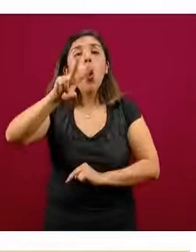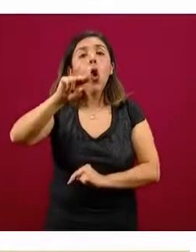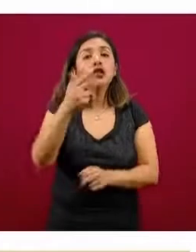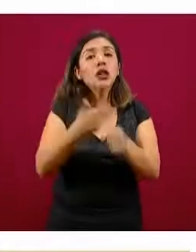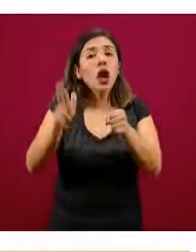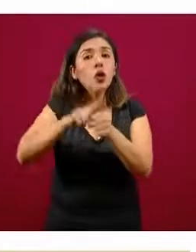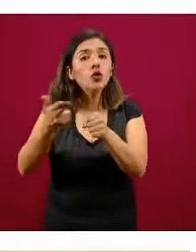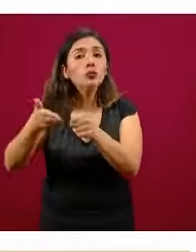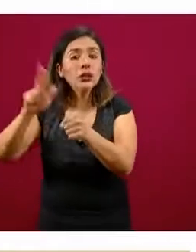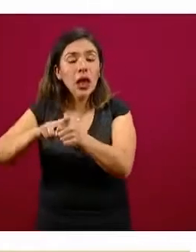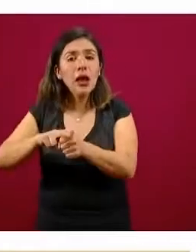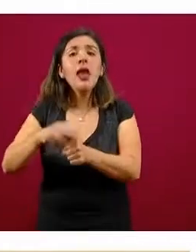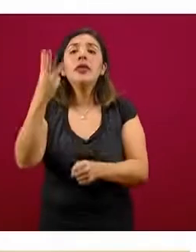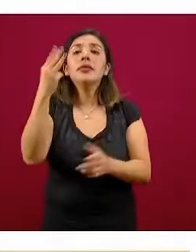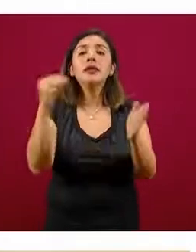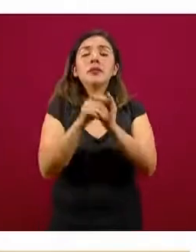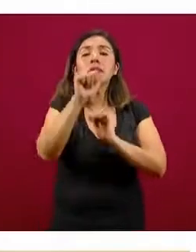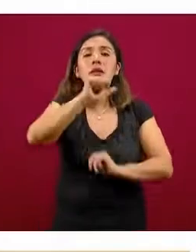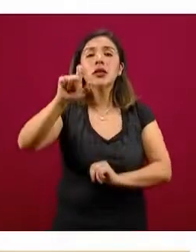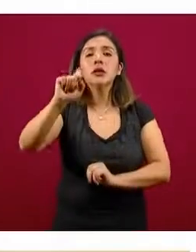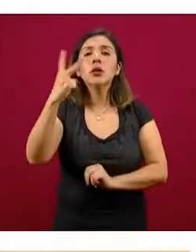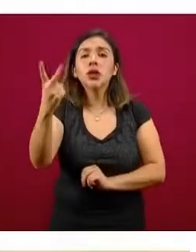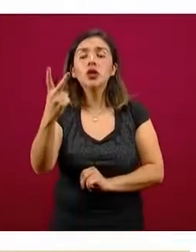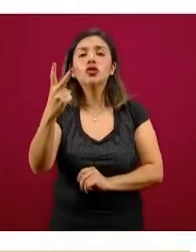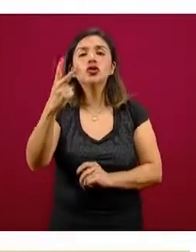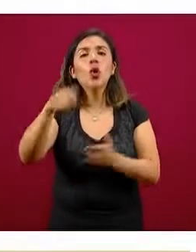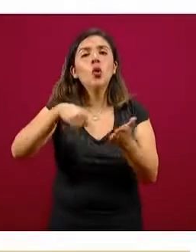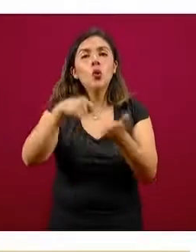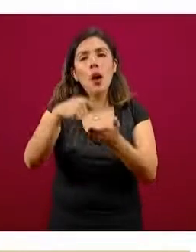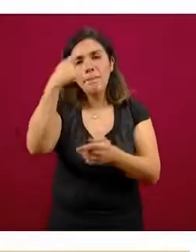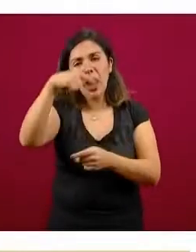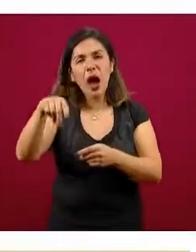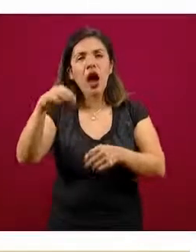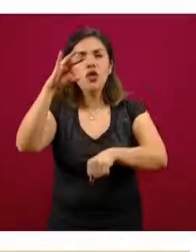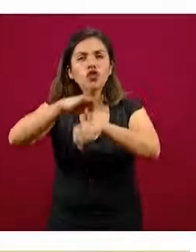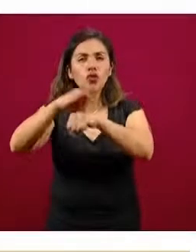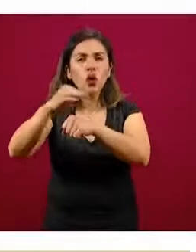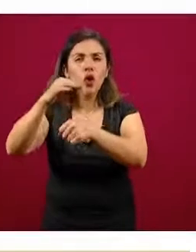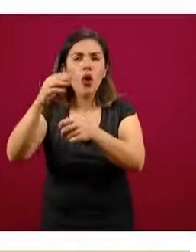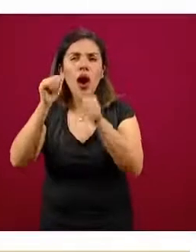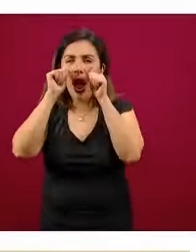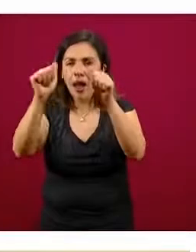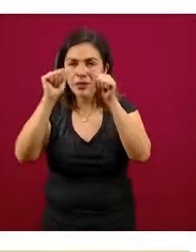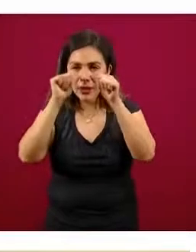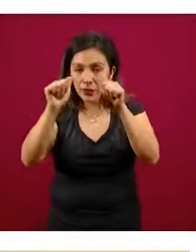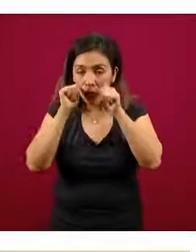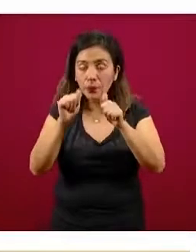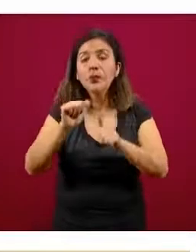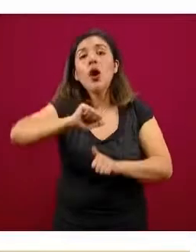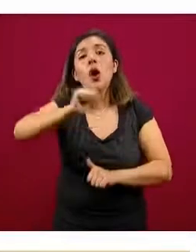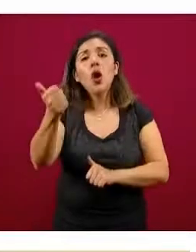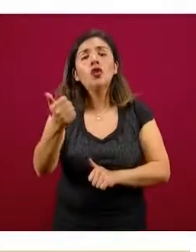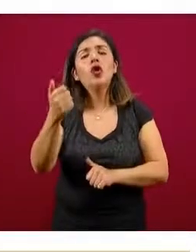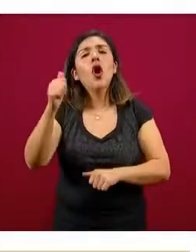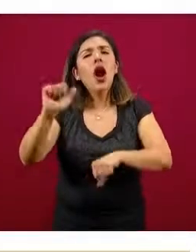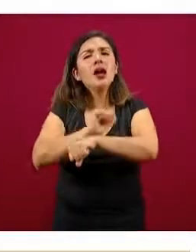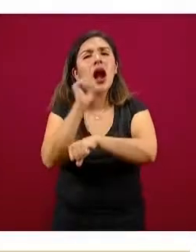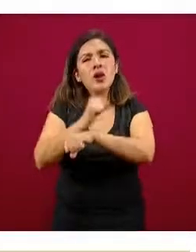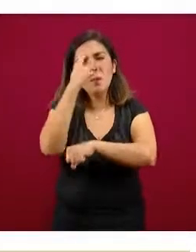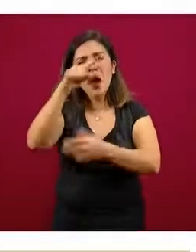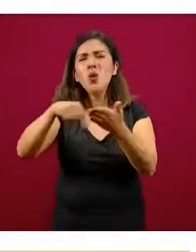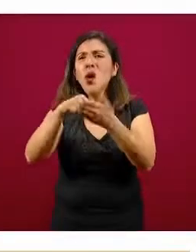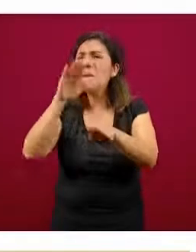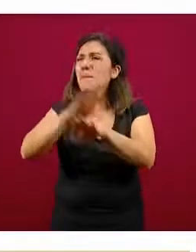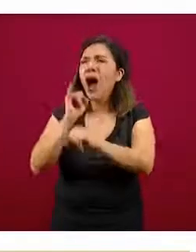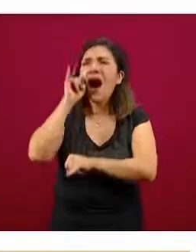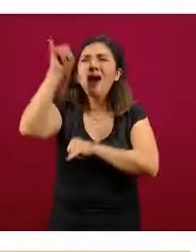hospitales, 3.622 unidades médicas rurales, 45 CAROS, que son centros de atención rural obstétrica en lugares de muy difícil